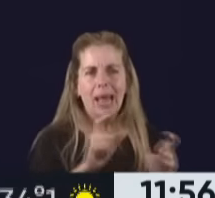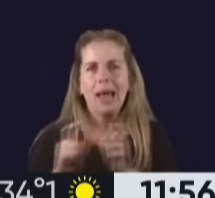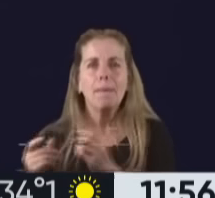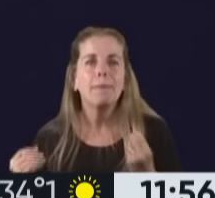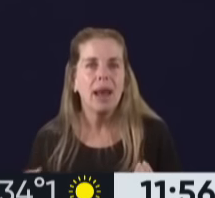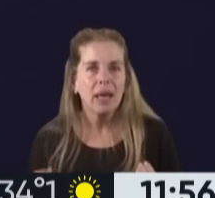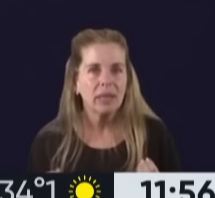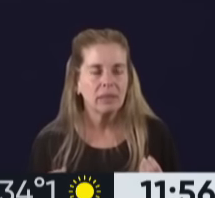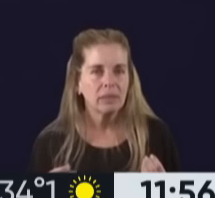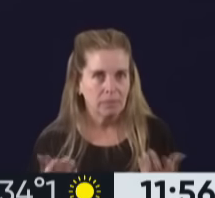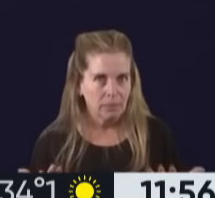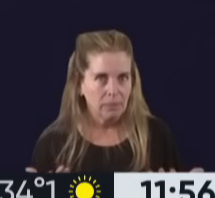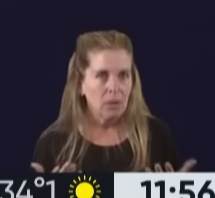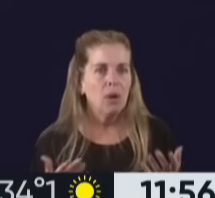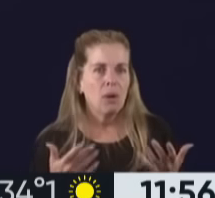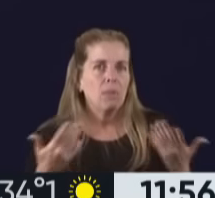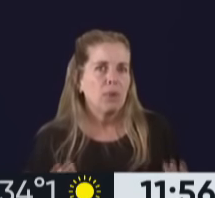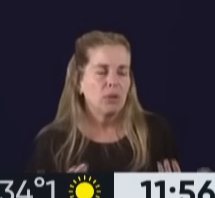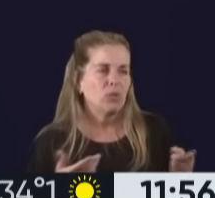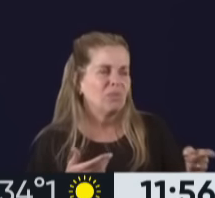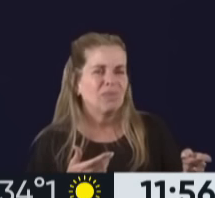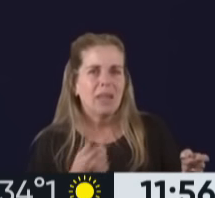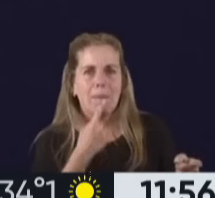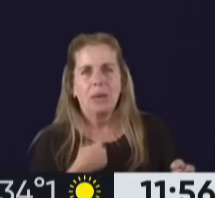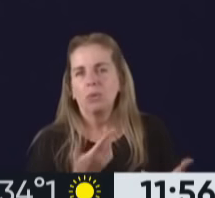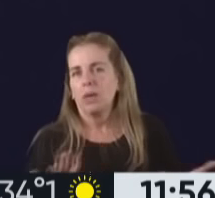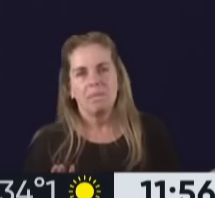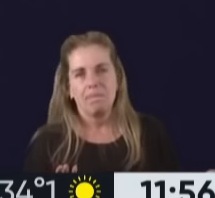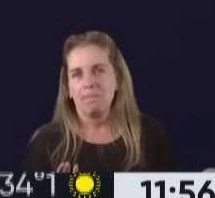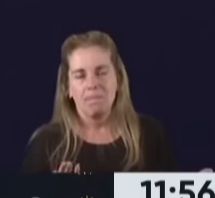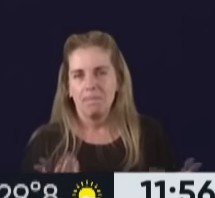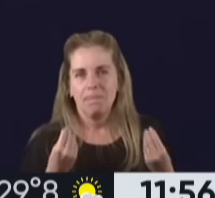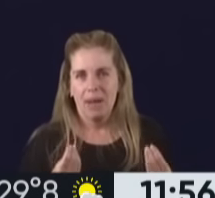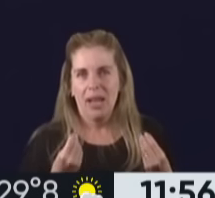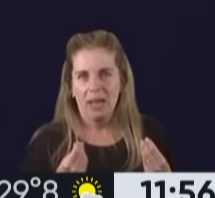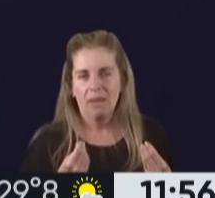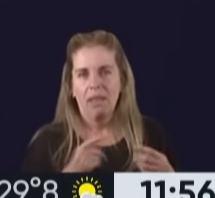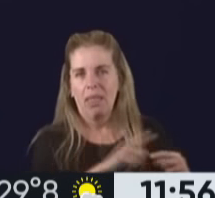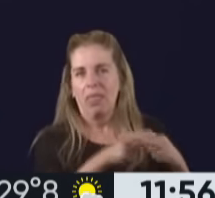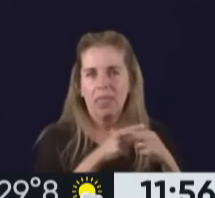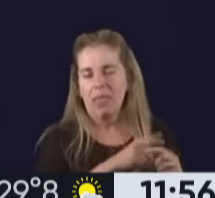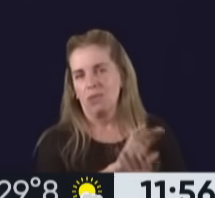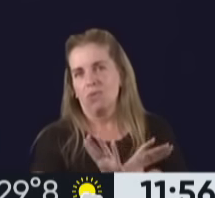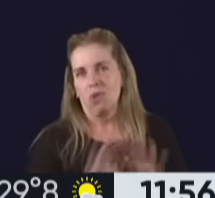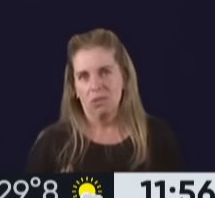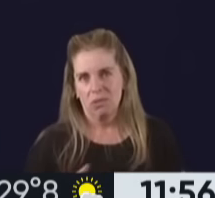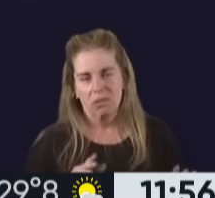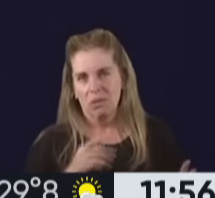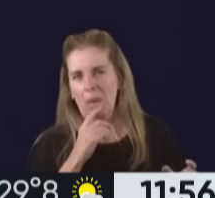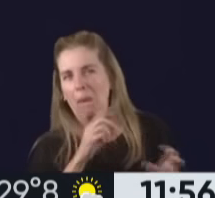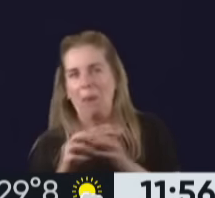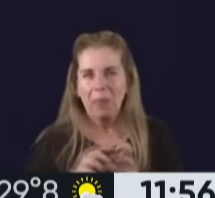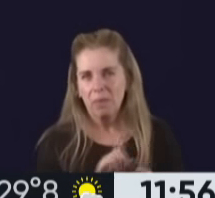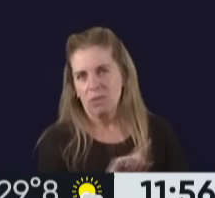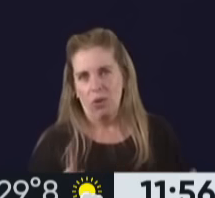es obsoleta, digamos, esa discusión. Discusión que además no vamos a dar. No la dimos nunca, no la vamos a dar